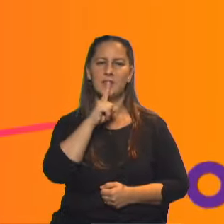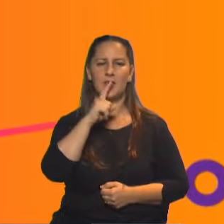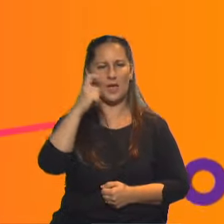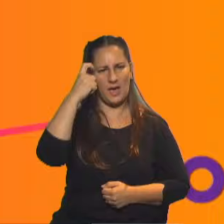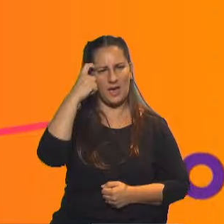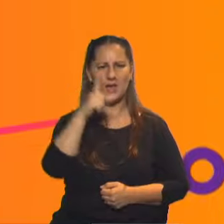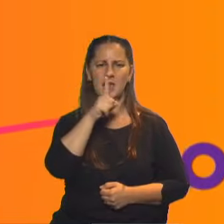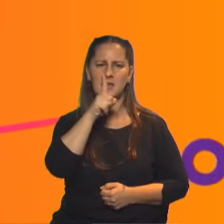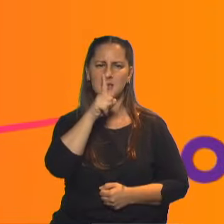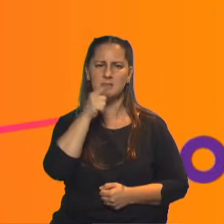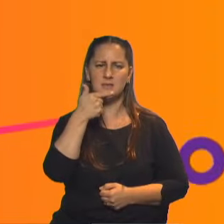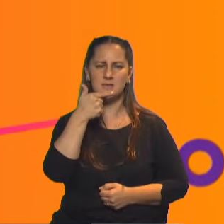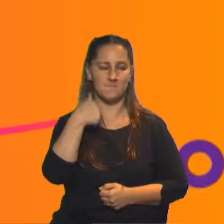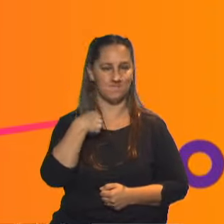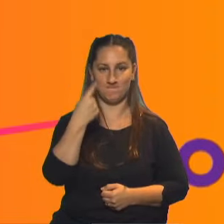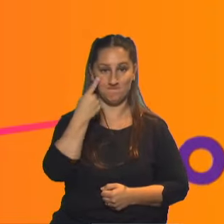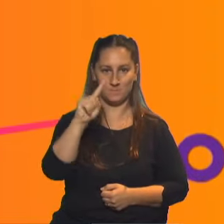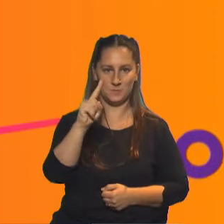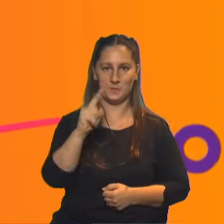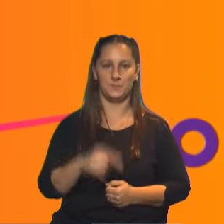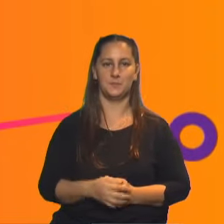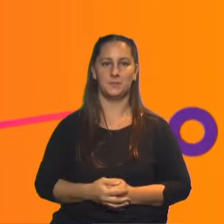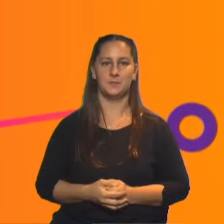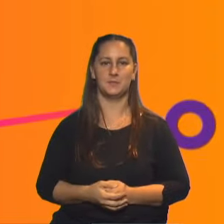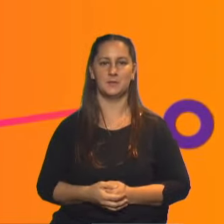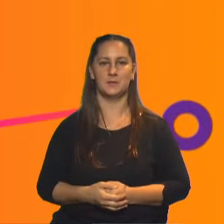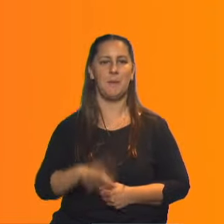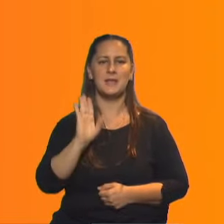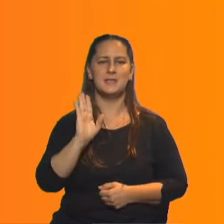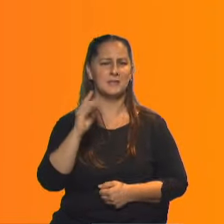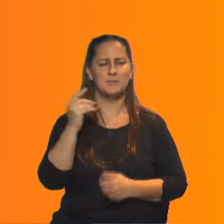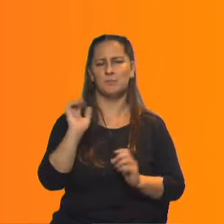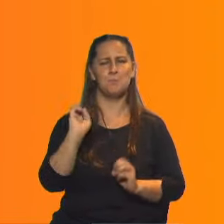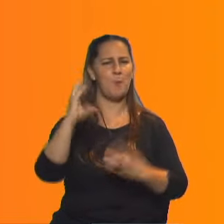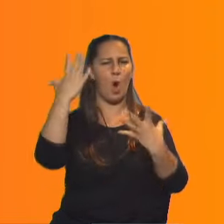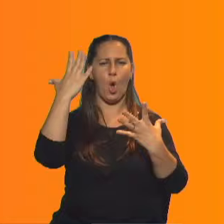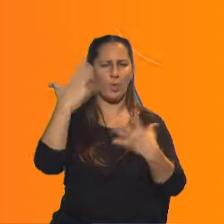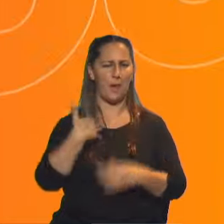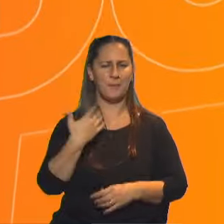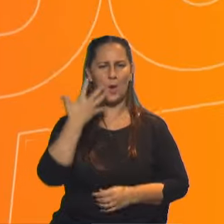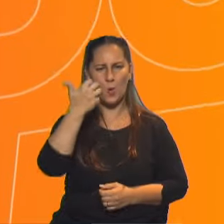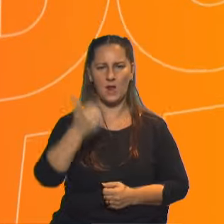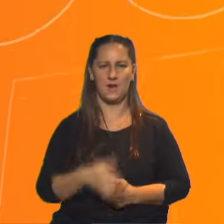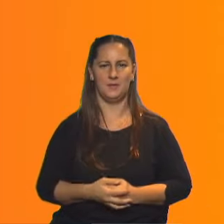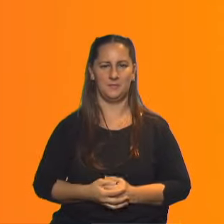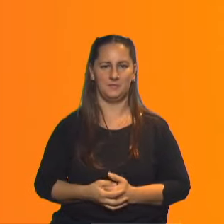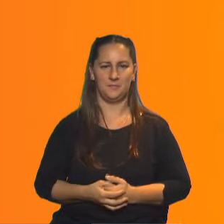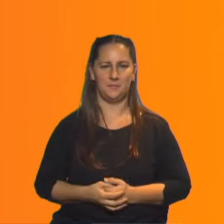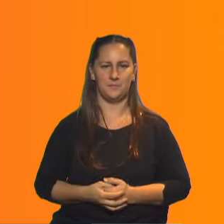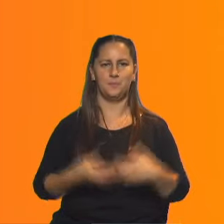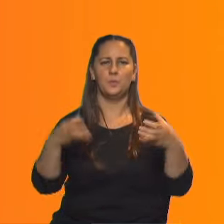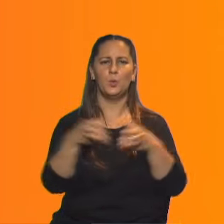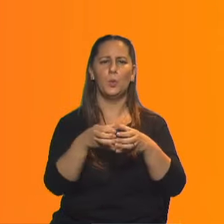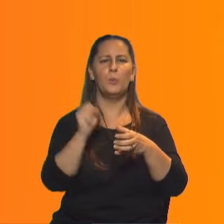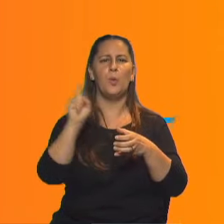no, BTS, creo, mira, ni yo lo conozco, es más millennial, es un grupo coreano,